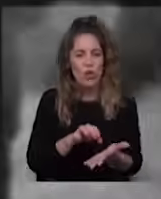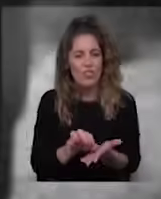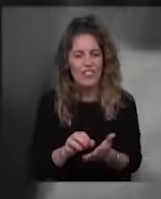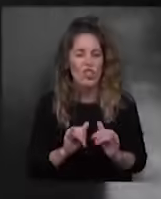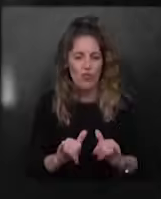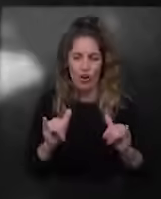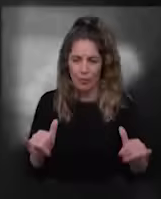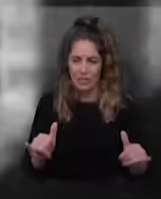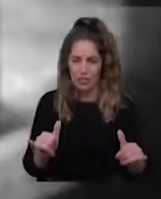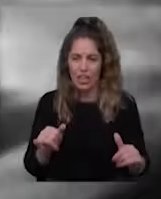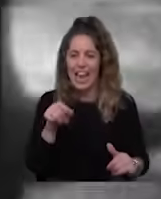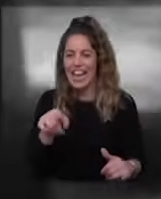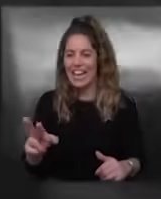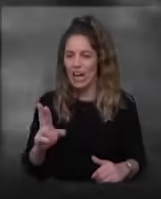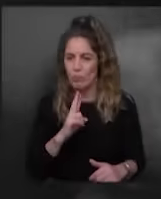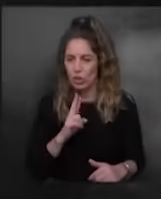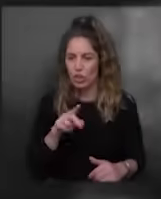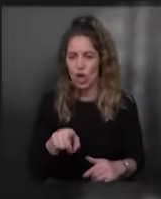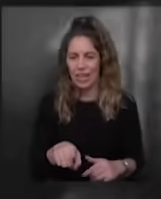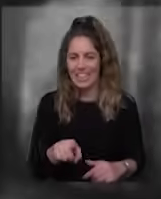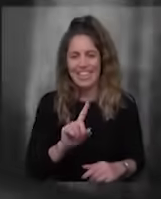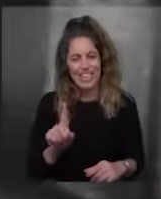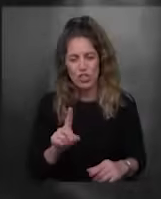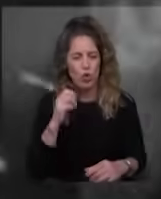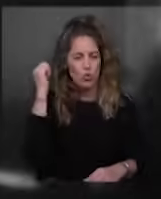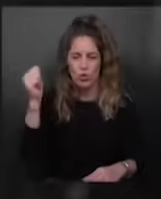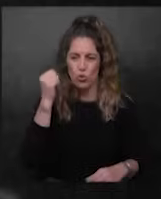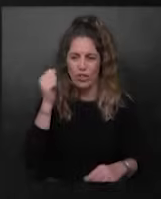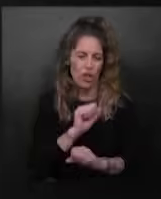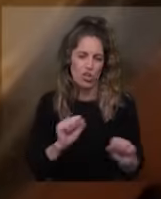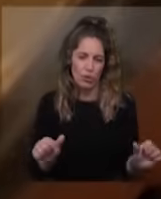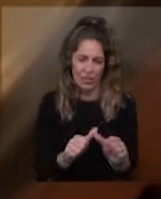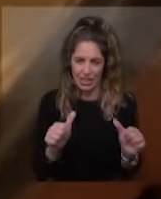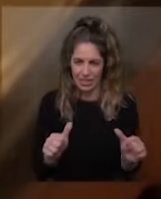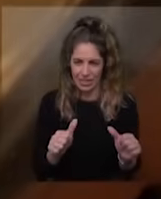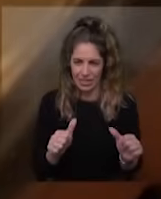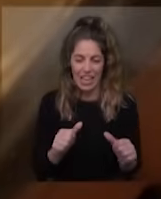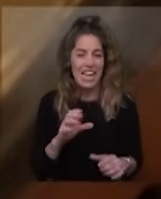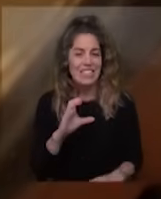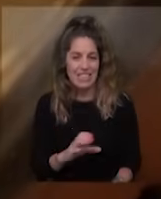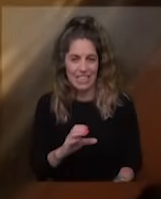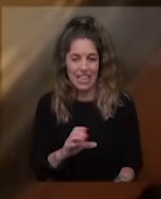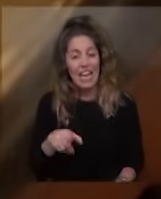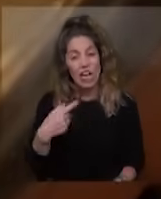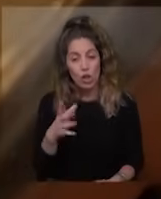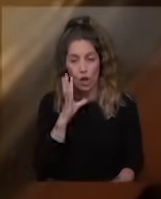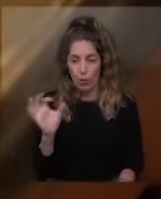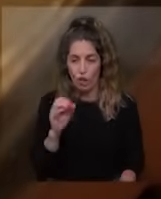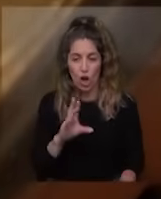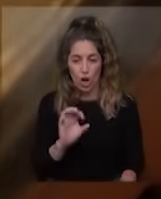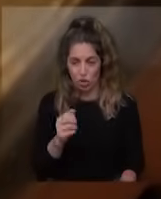información a lo que aquel contestó que esos eran sueños irrealizables c en otra oportunidad